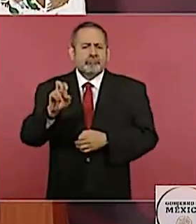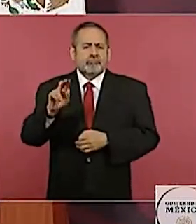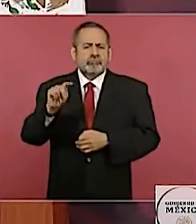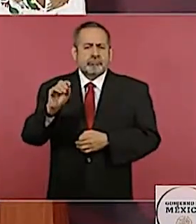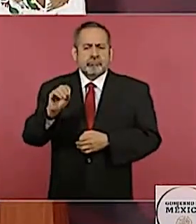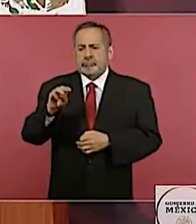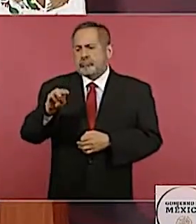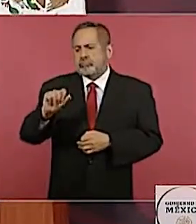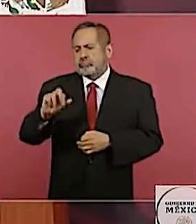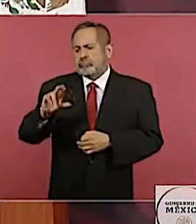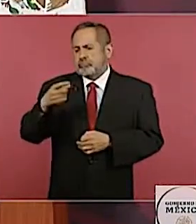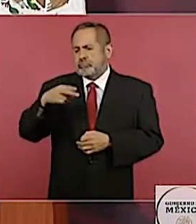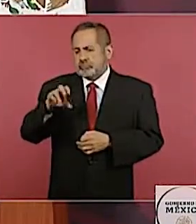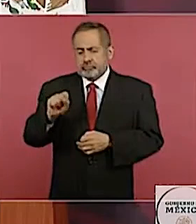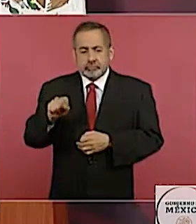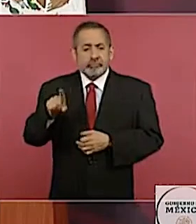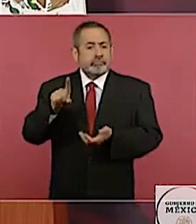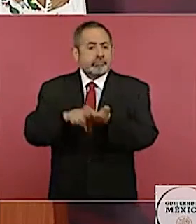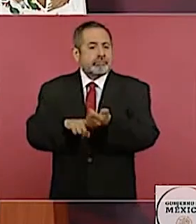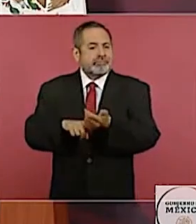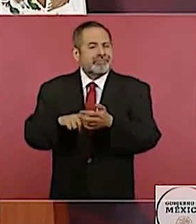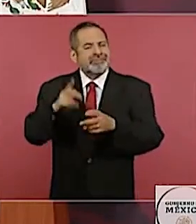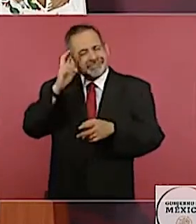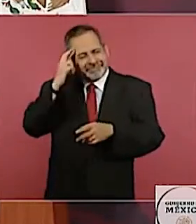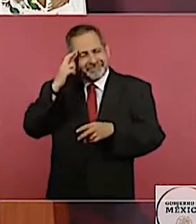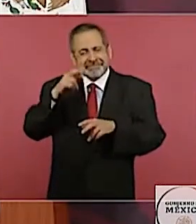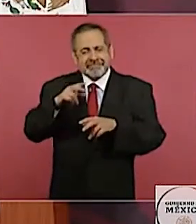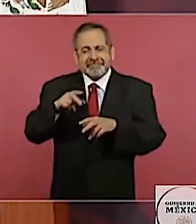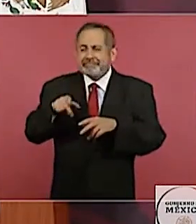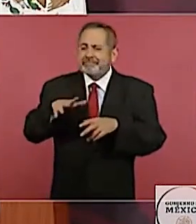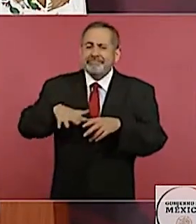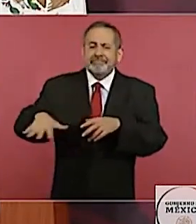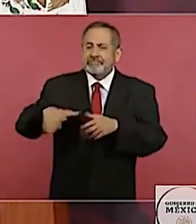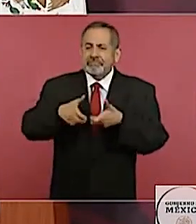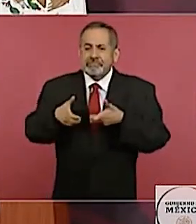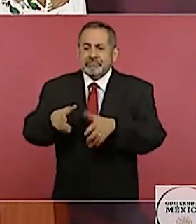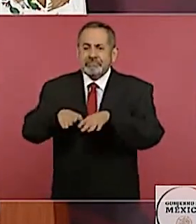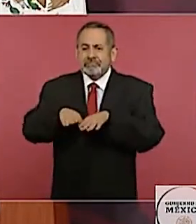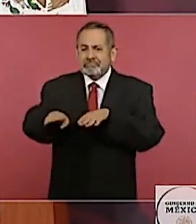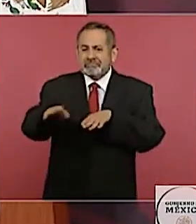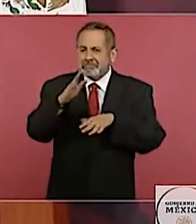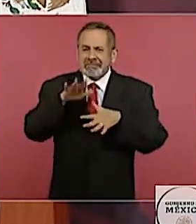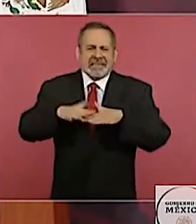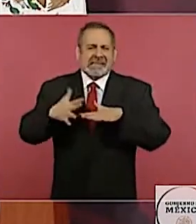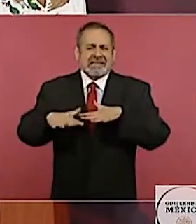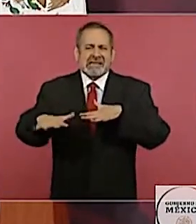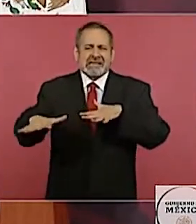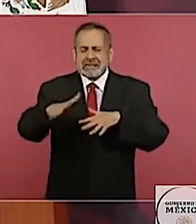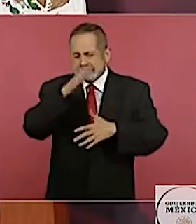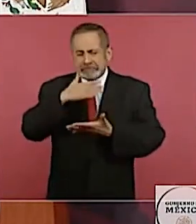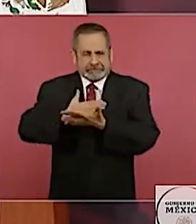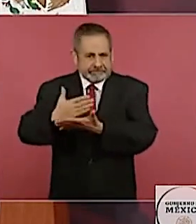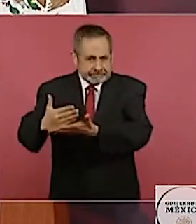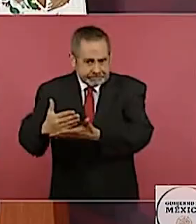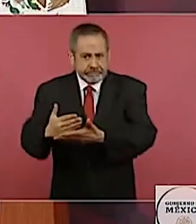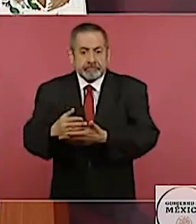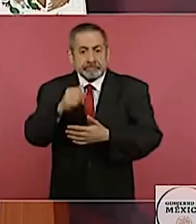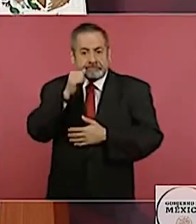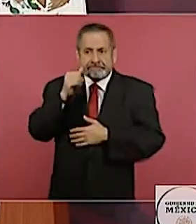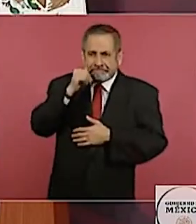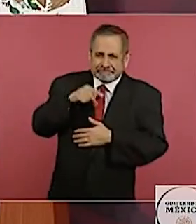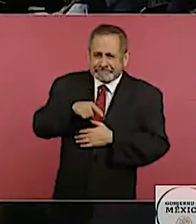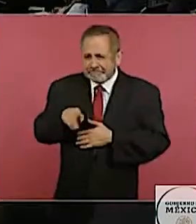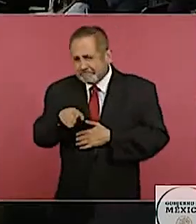la el derecho de vida de la línea fue invadido totalmente no hay camino terrestre y aéreo ayer estuvimos intentando